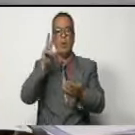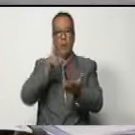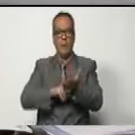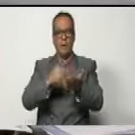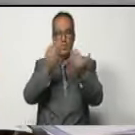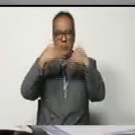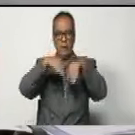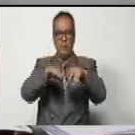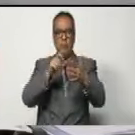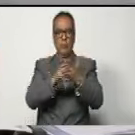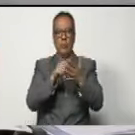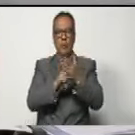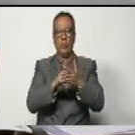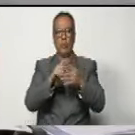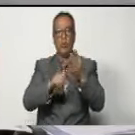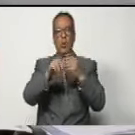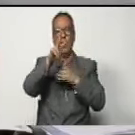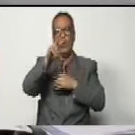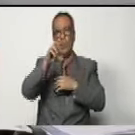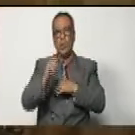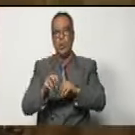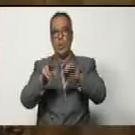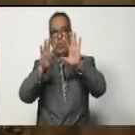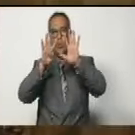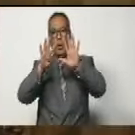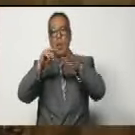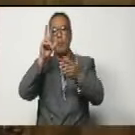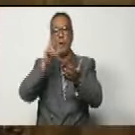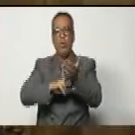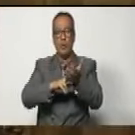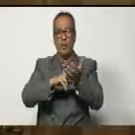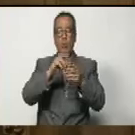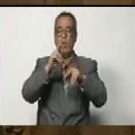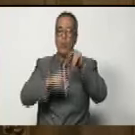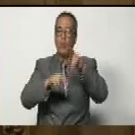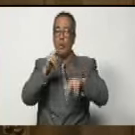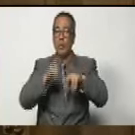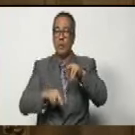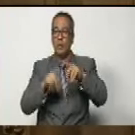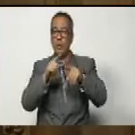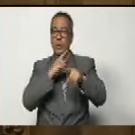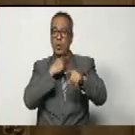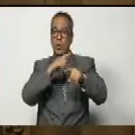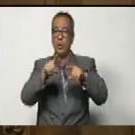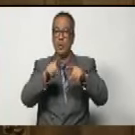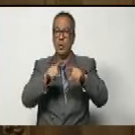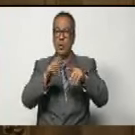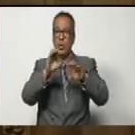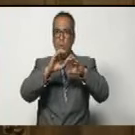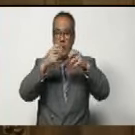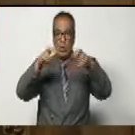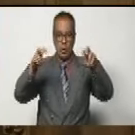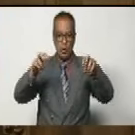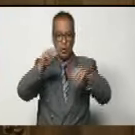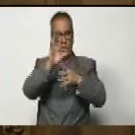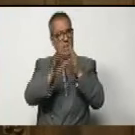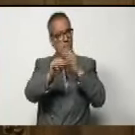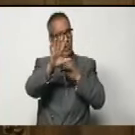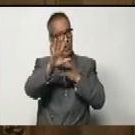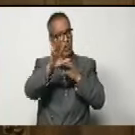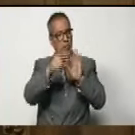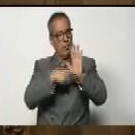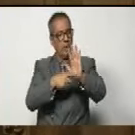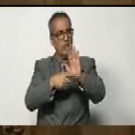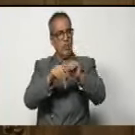Aprobado. Siguiente. 29. Se sugiere aprobar la creación y denominación del capítulo 5 del